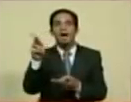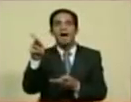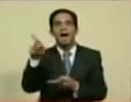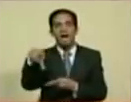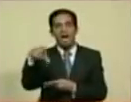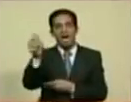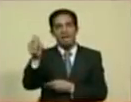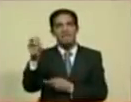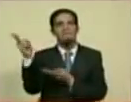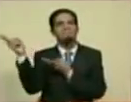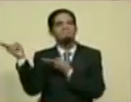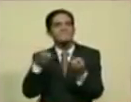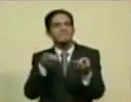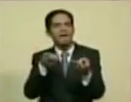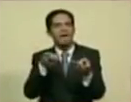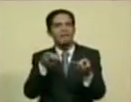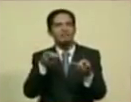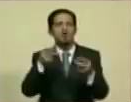a esta